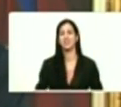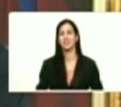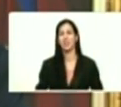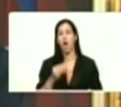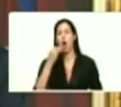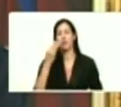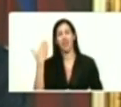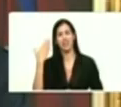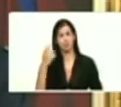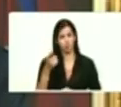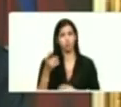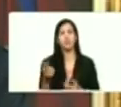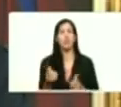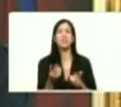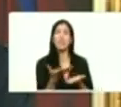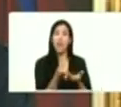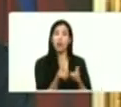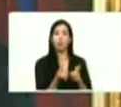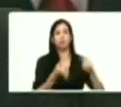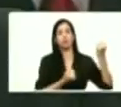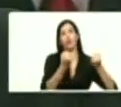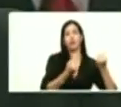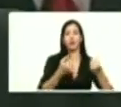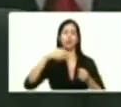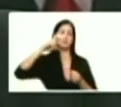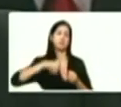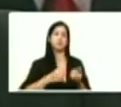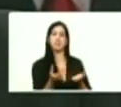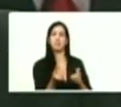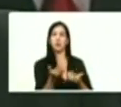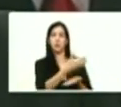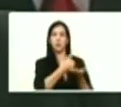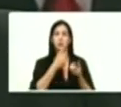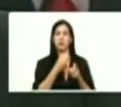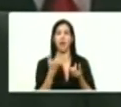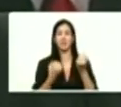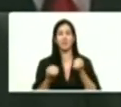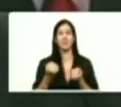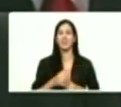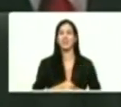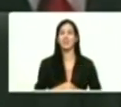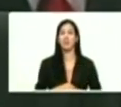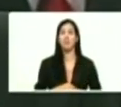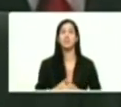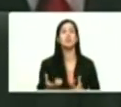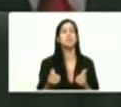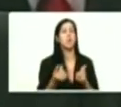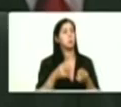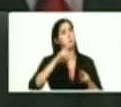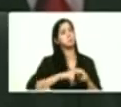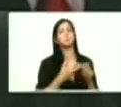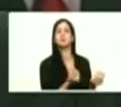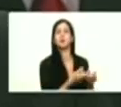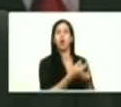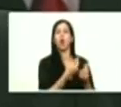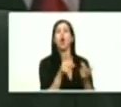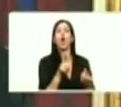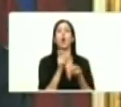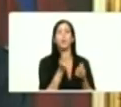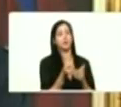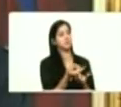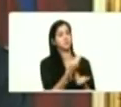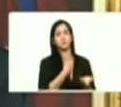fuiste colector cuando estudiaba en universidad de los Andes Mervín ministro de juventud era colector en Mérida